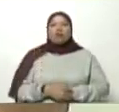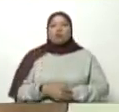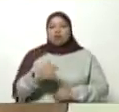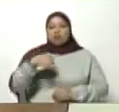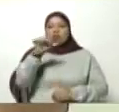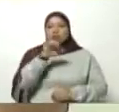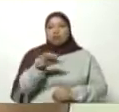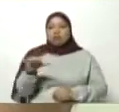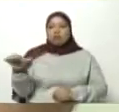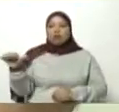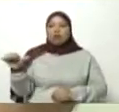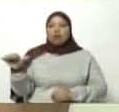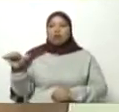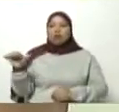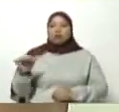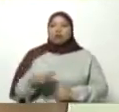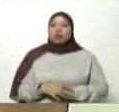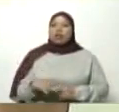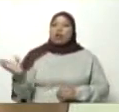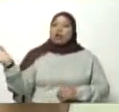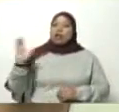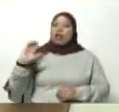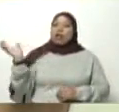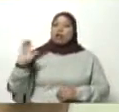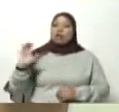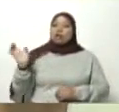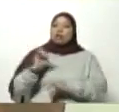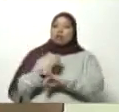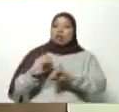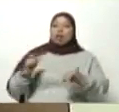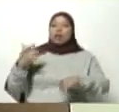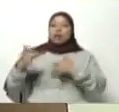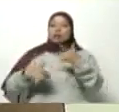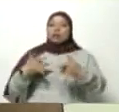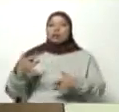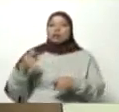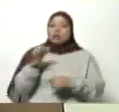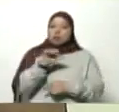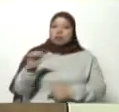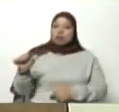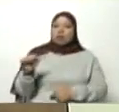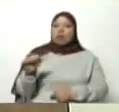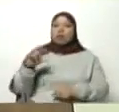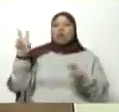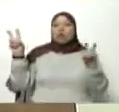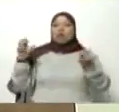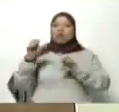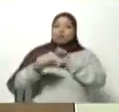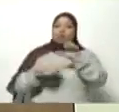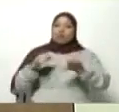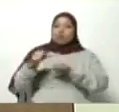semana, seguramente aquí en Caracas, cerramos este ciclo y el fin de semana tenemos un nuevo ciclo.